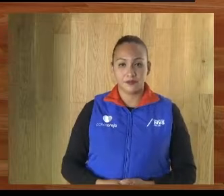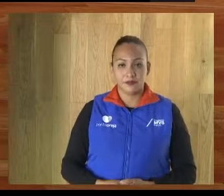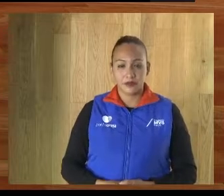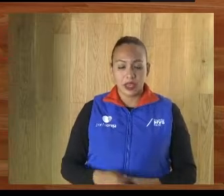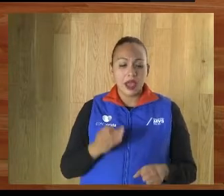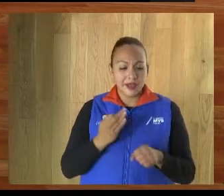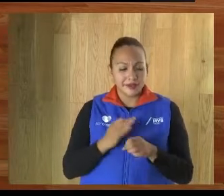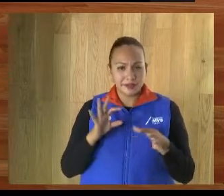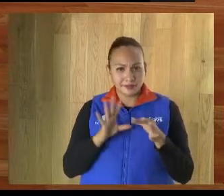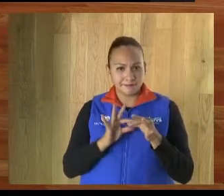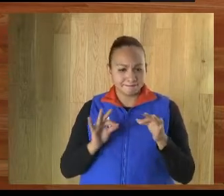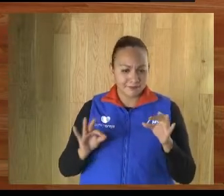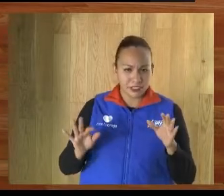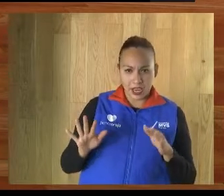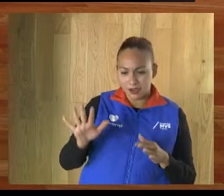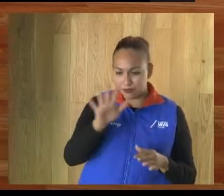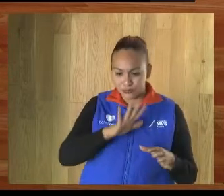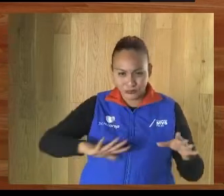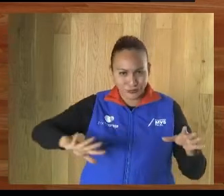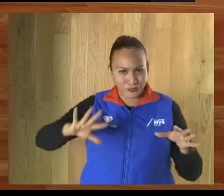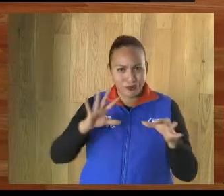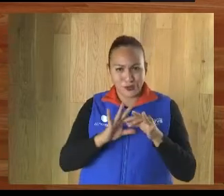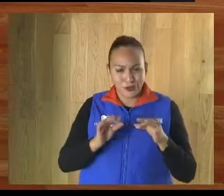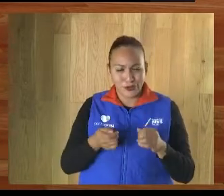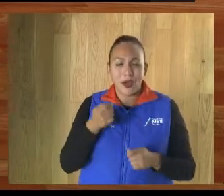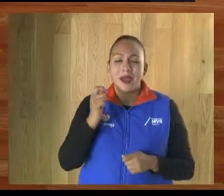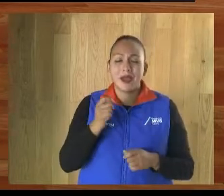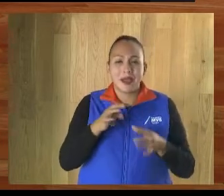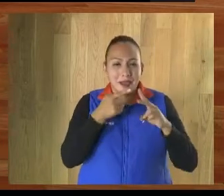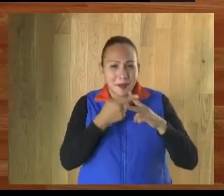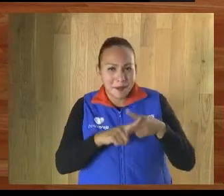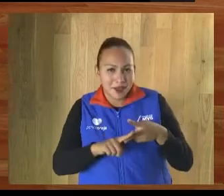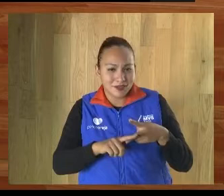panorama, para llegar a hablar de la reputación, por supuesto,